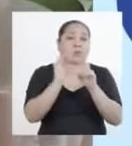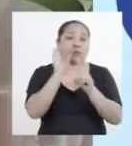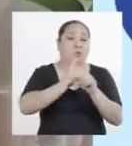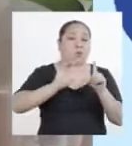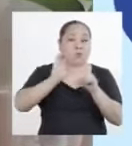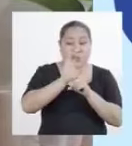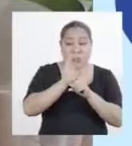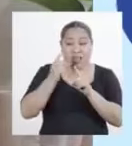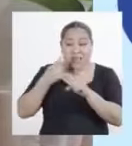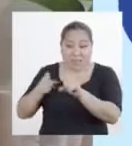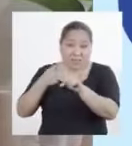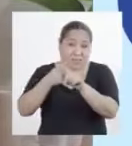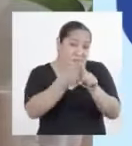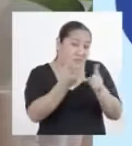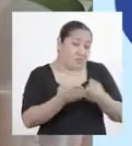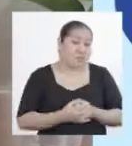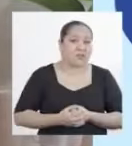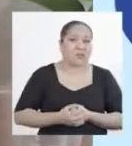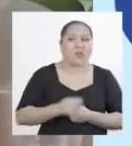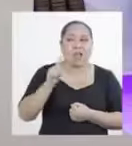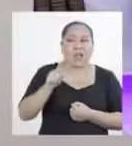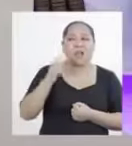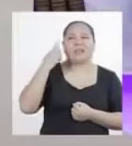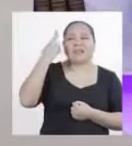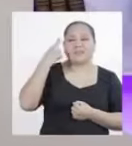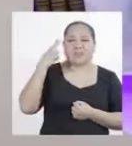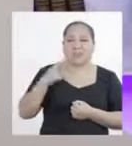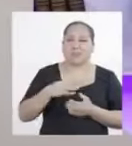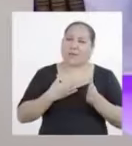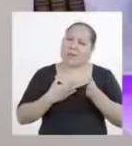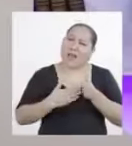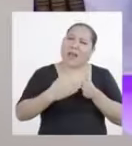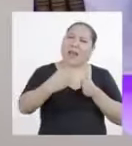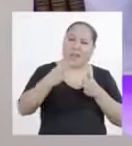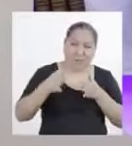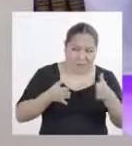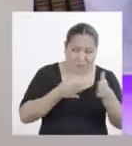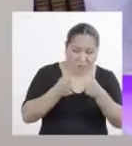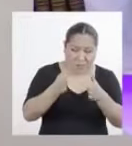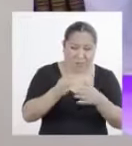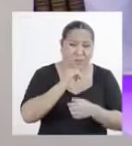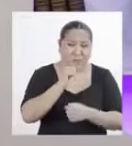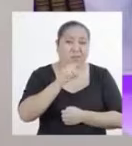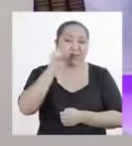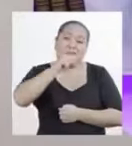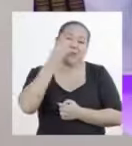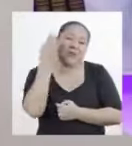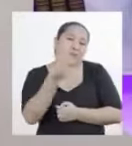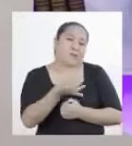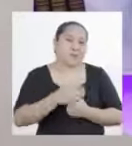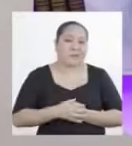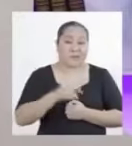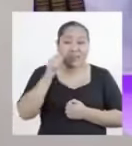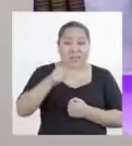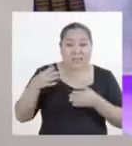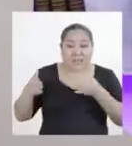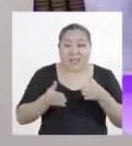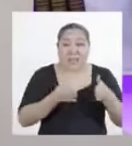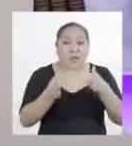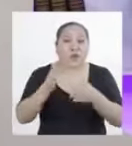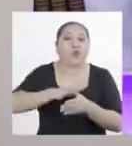cultural y étnica que tenemos como país diverso Es por eso que nos dice que aún tenemos un largo camino por recorrer Y es verdad